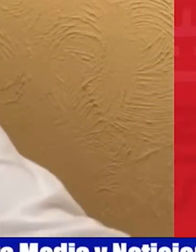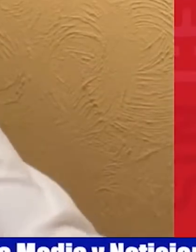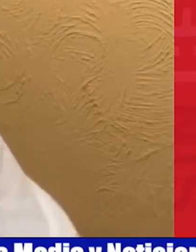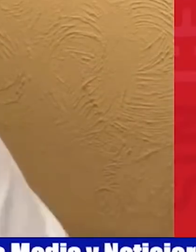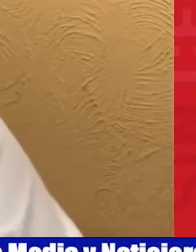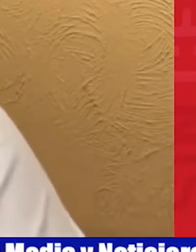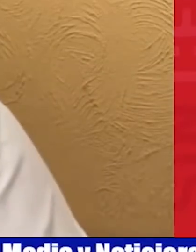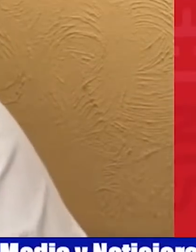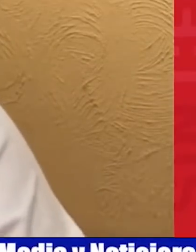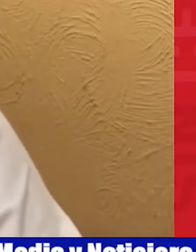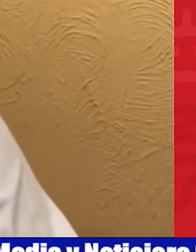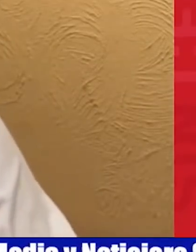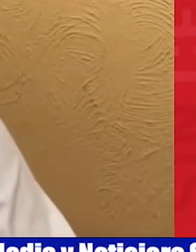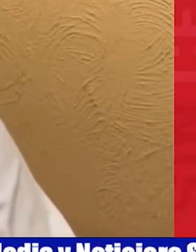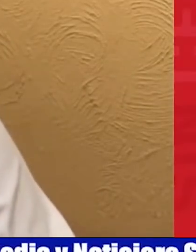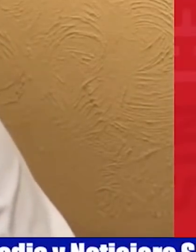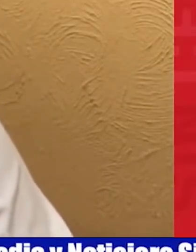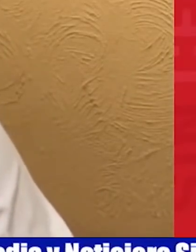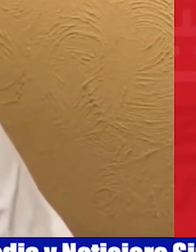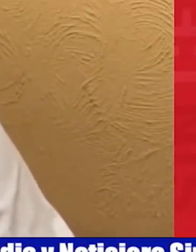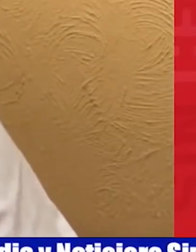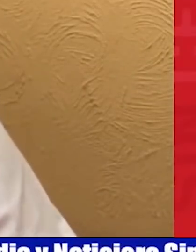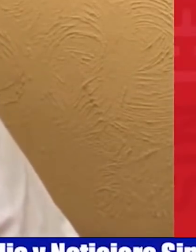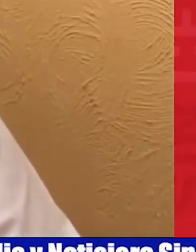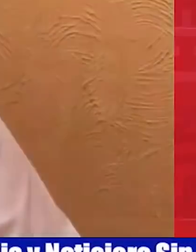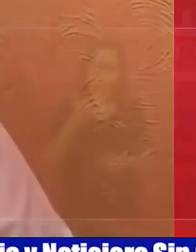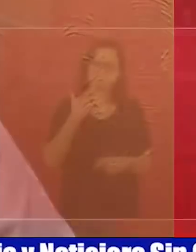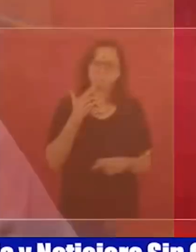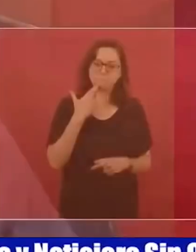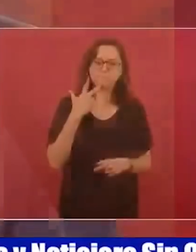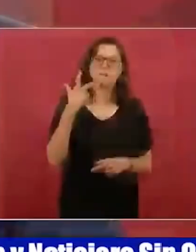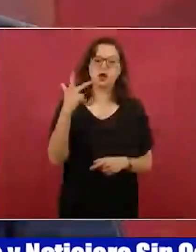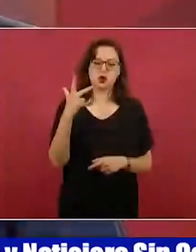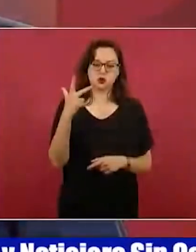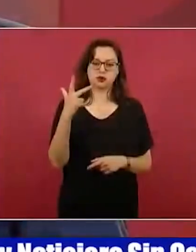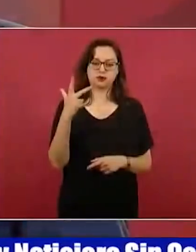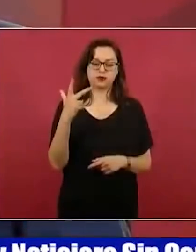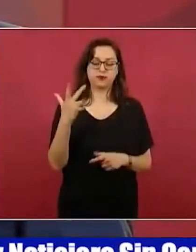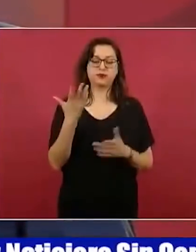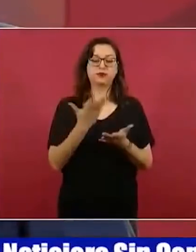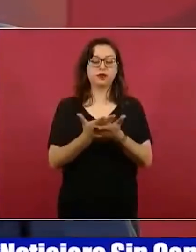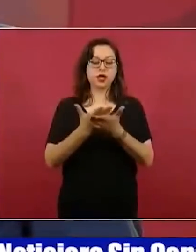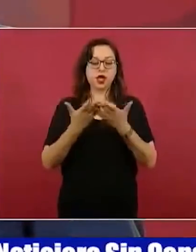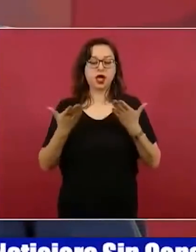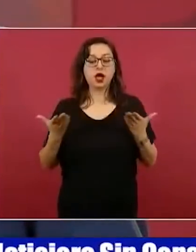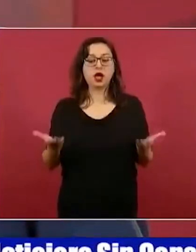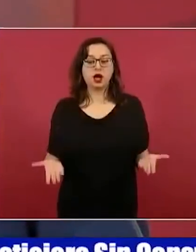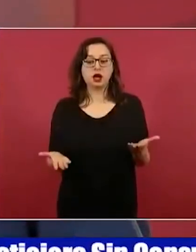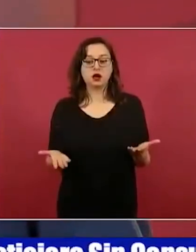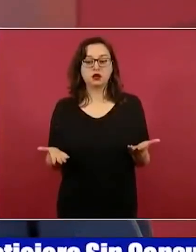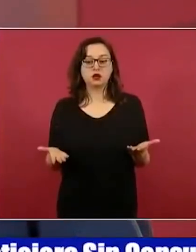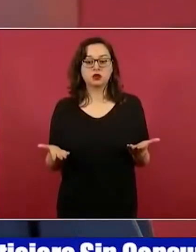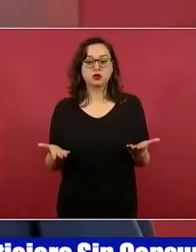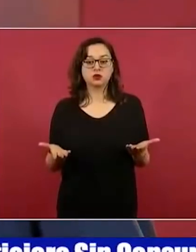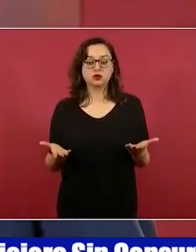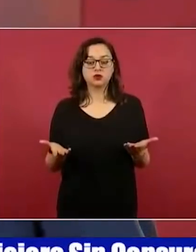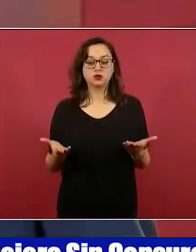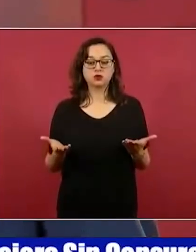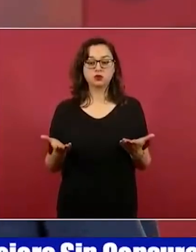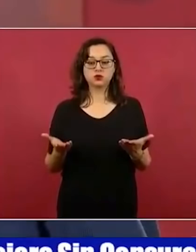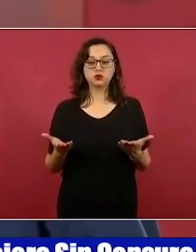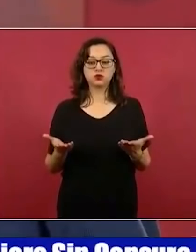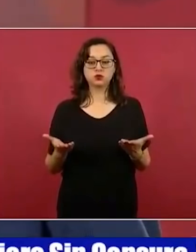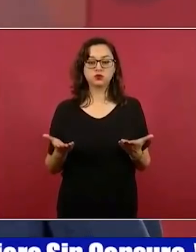coscorrón políticamente hablando a la oposición, que ha movido o ha revivido esta campañita de